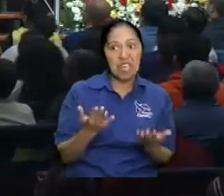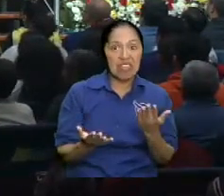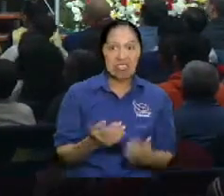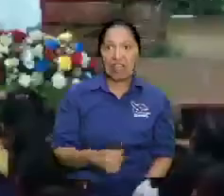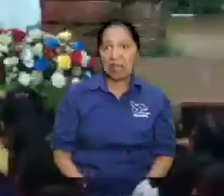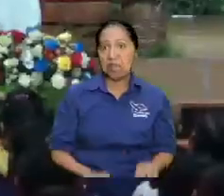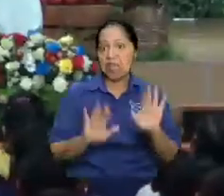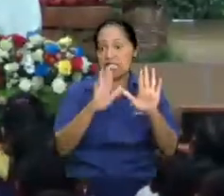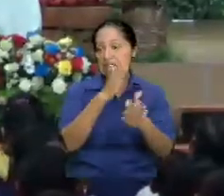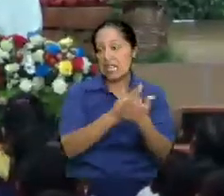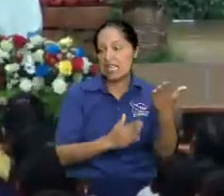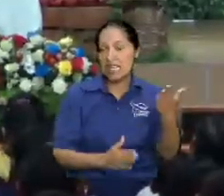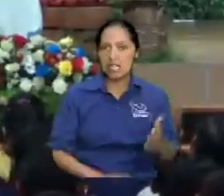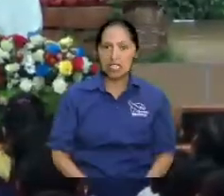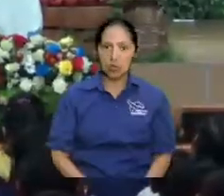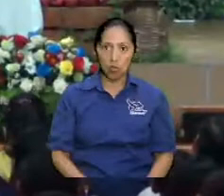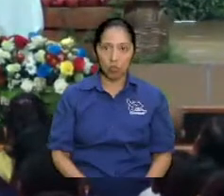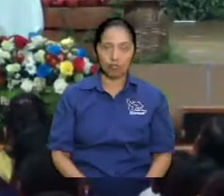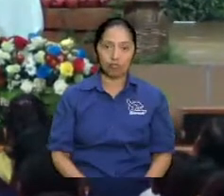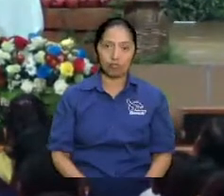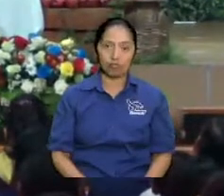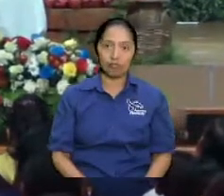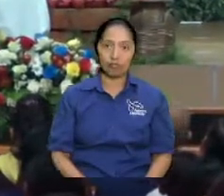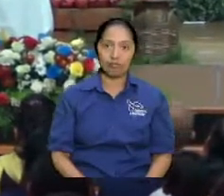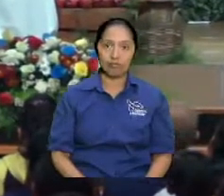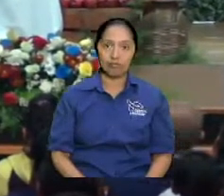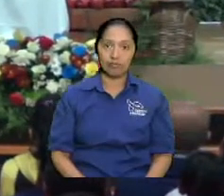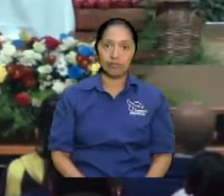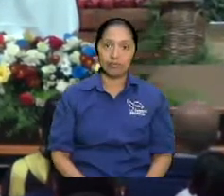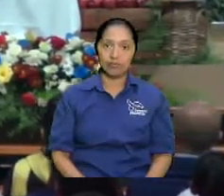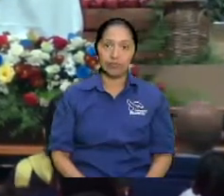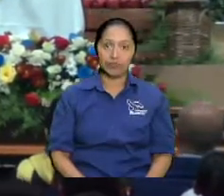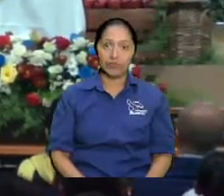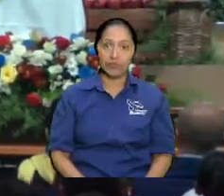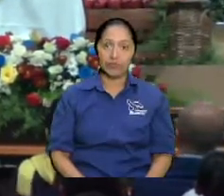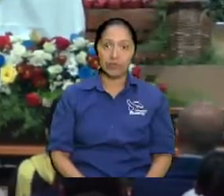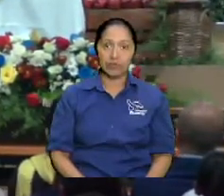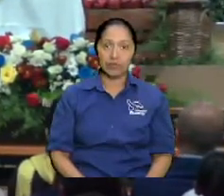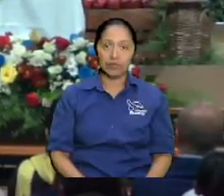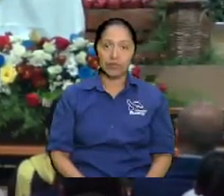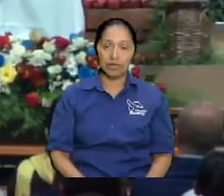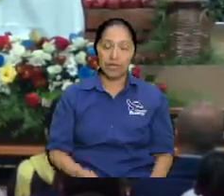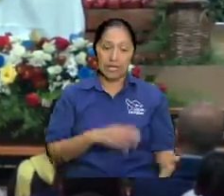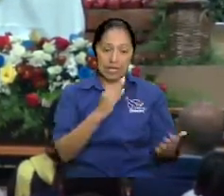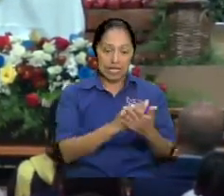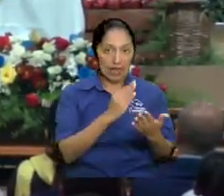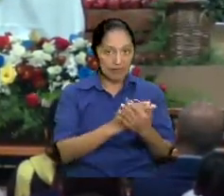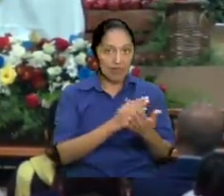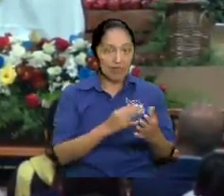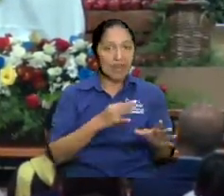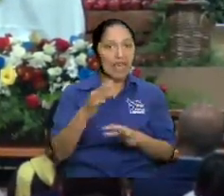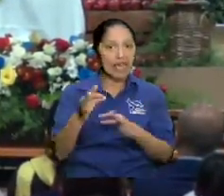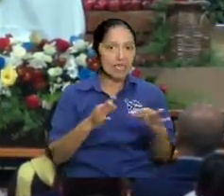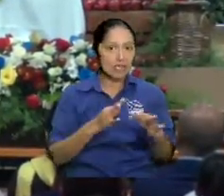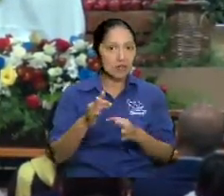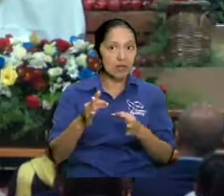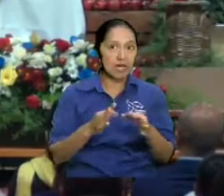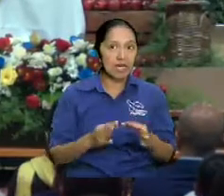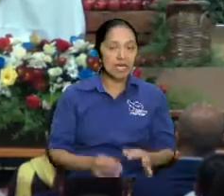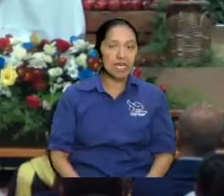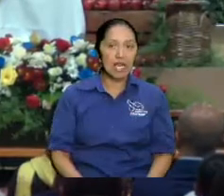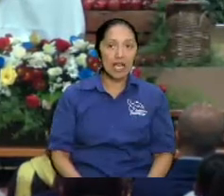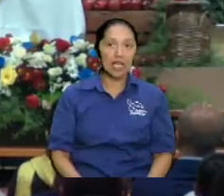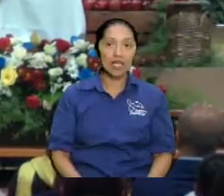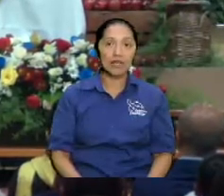cuando Jacob le dice al Señor, si me da pan para comer, si me lleva, si me viste, si me lleva, si me trae, entonces